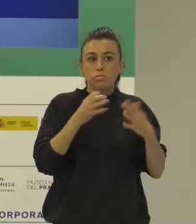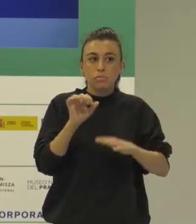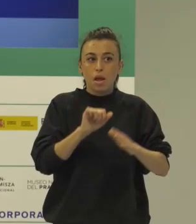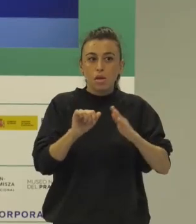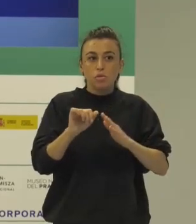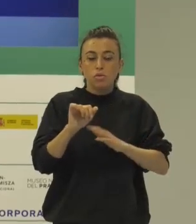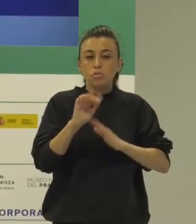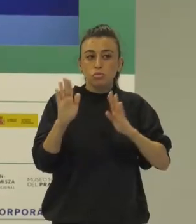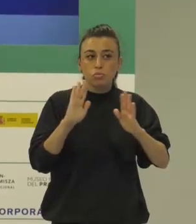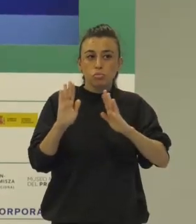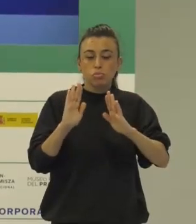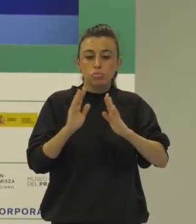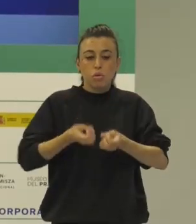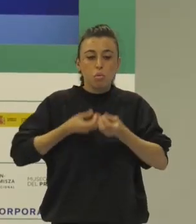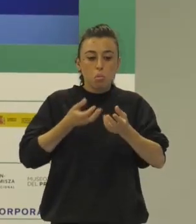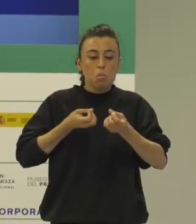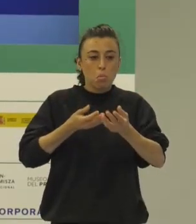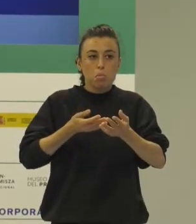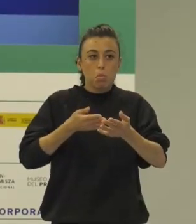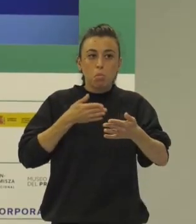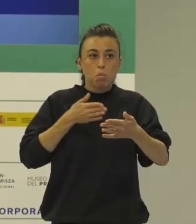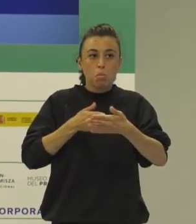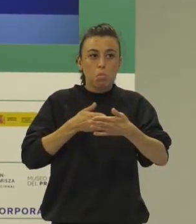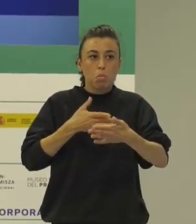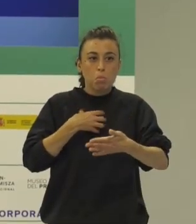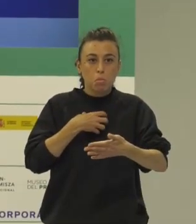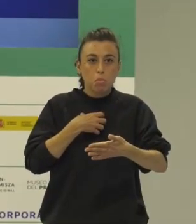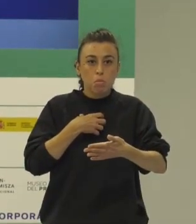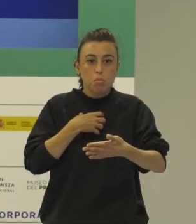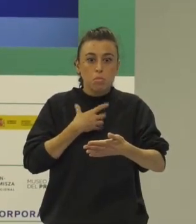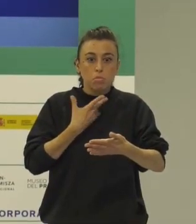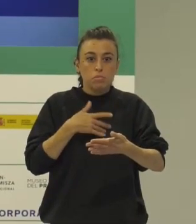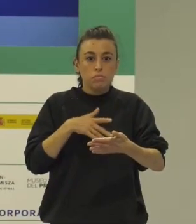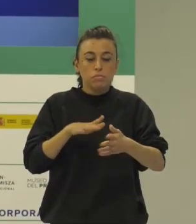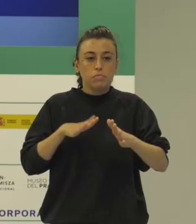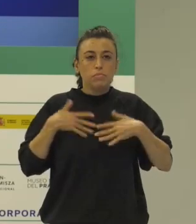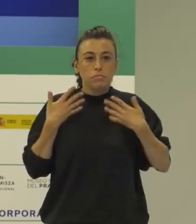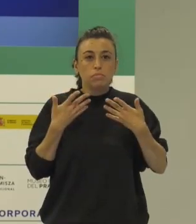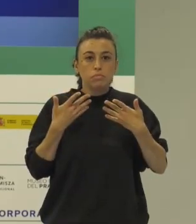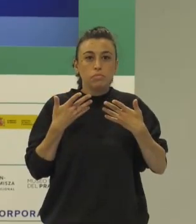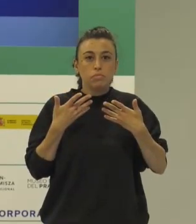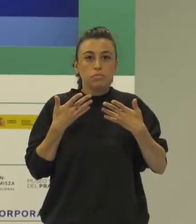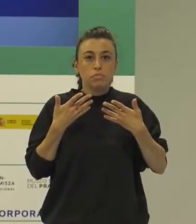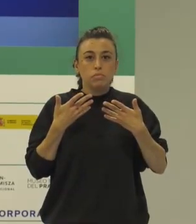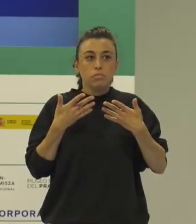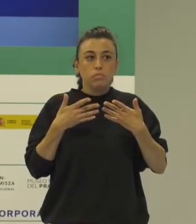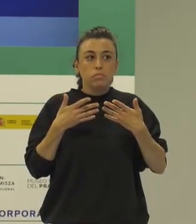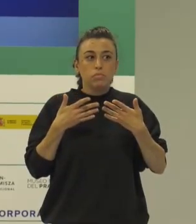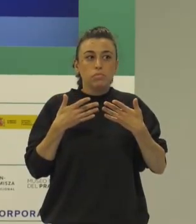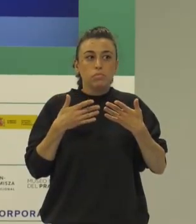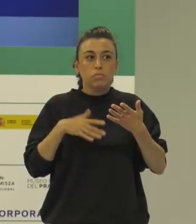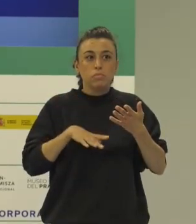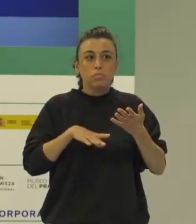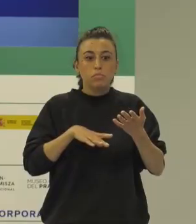expresarse, por lo que expliqué hace un rato, ¿no? Y de pronto en Internet pudieron contar su realidad. O sea, ya no solo